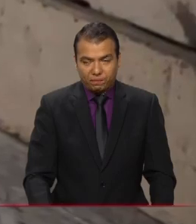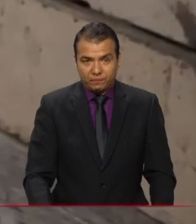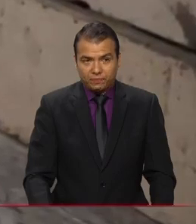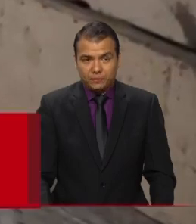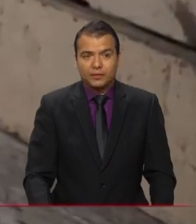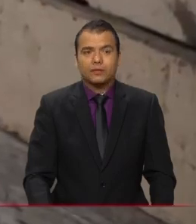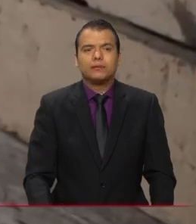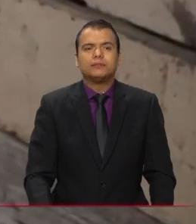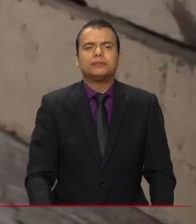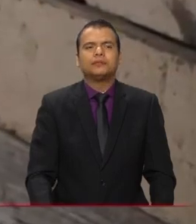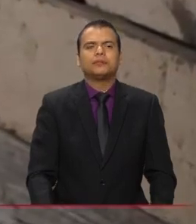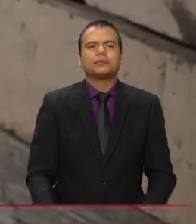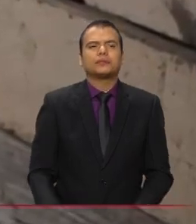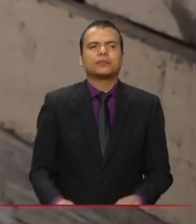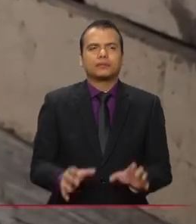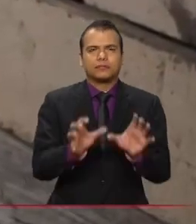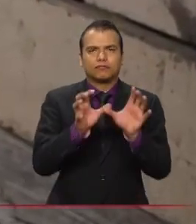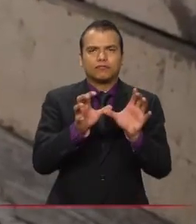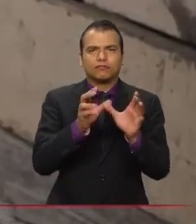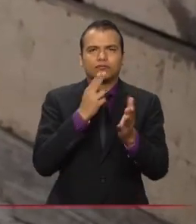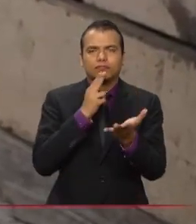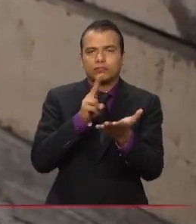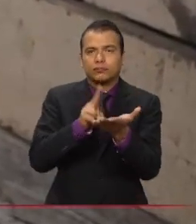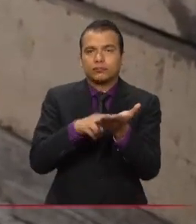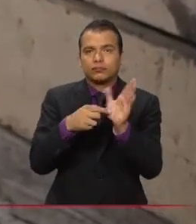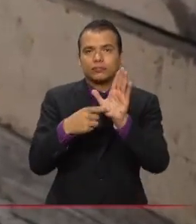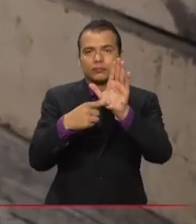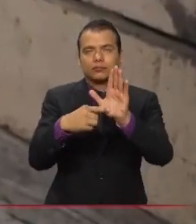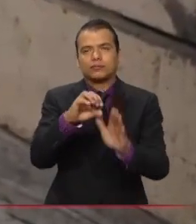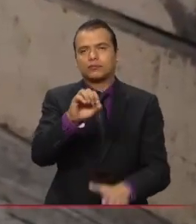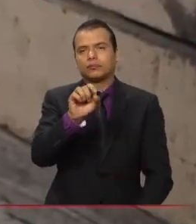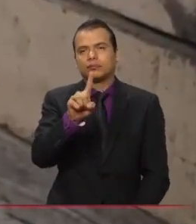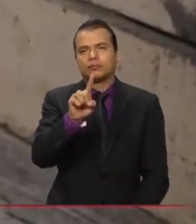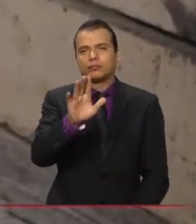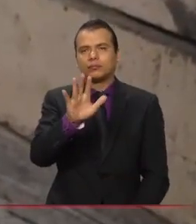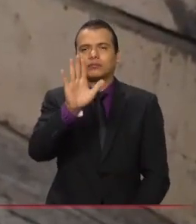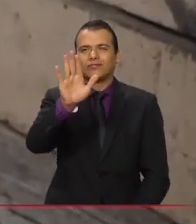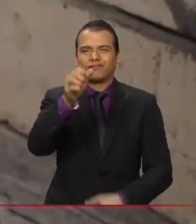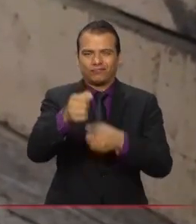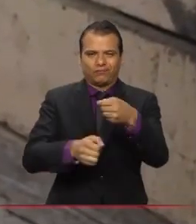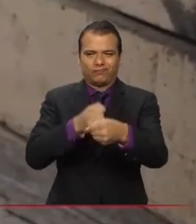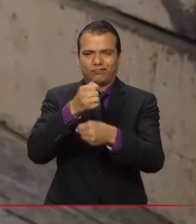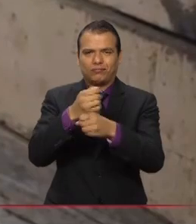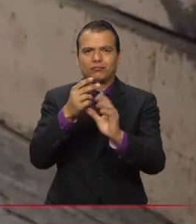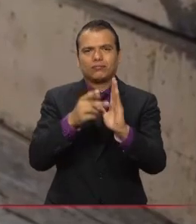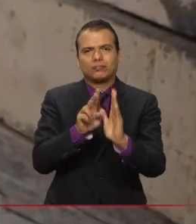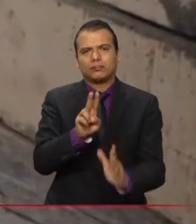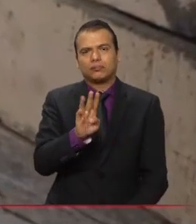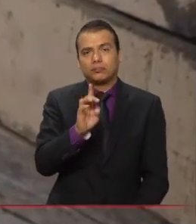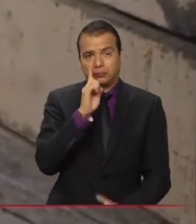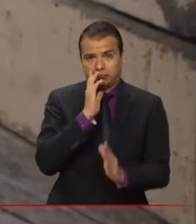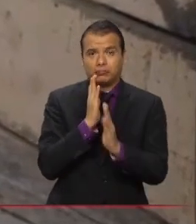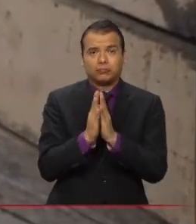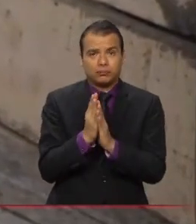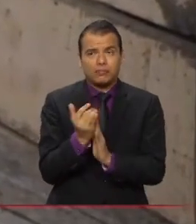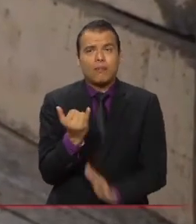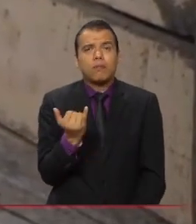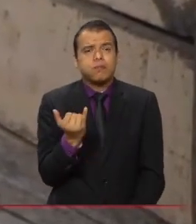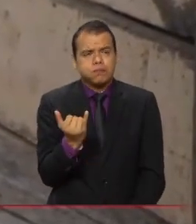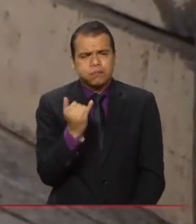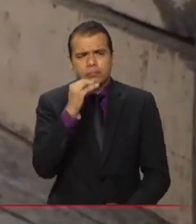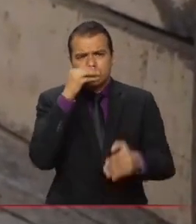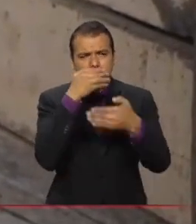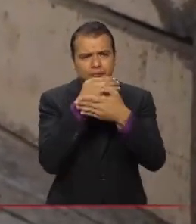Emitimos la alerta temprana 015 del 2024, en la que advertimos un grave riesgo de reclutamiento forzado, uso y utilización de